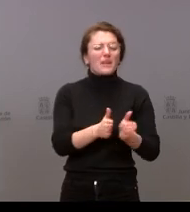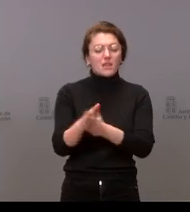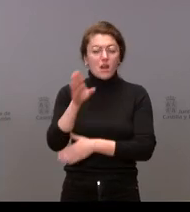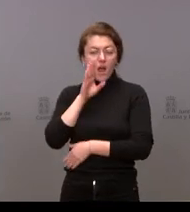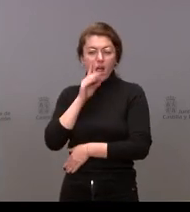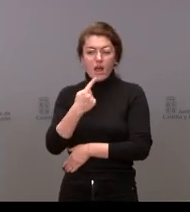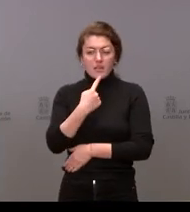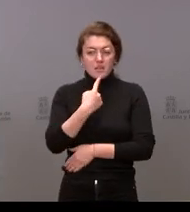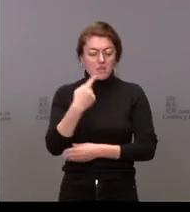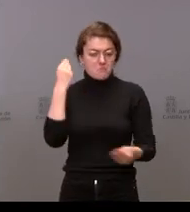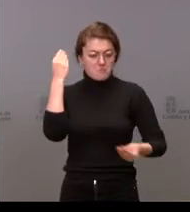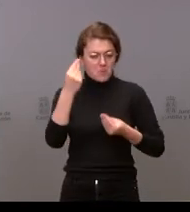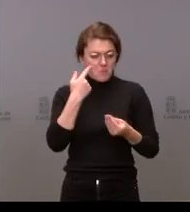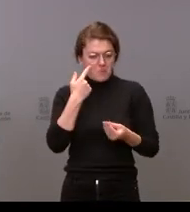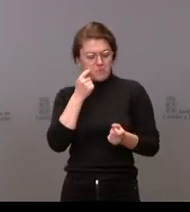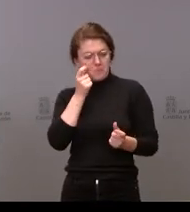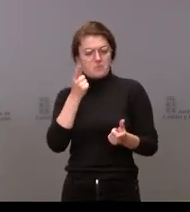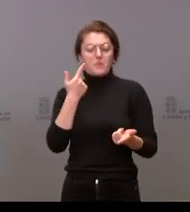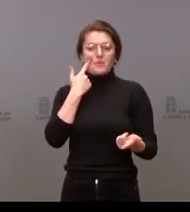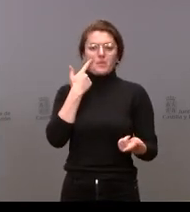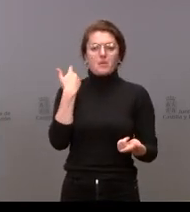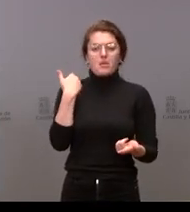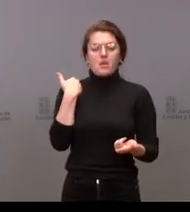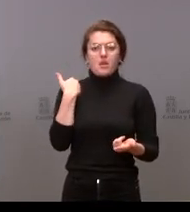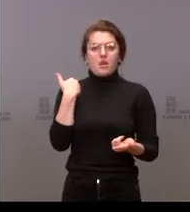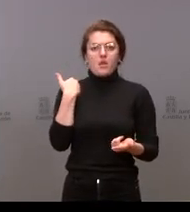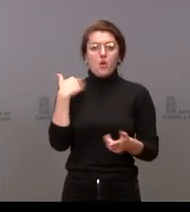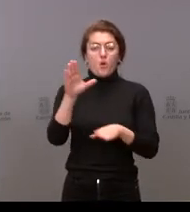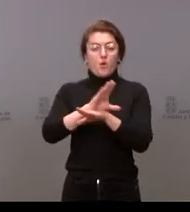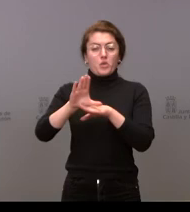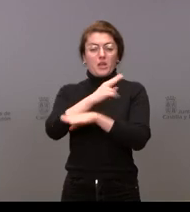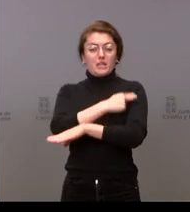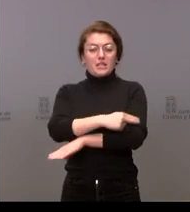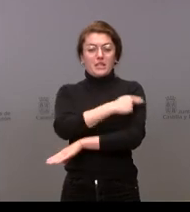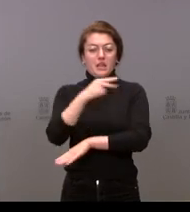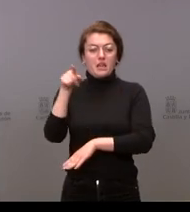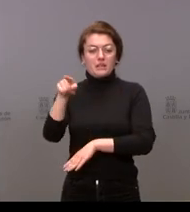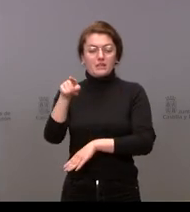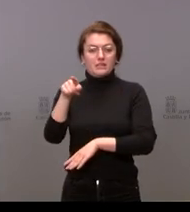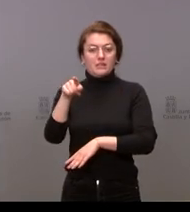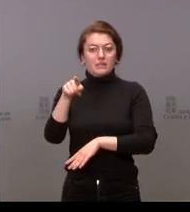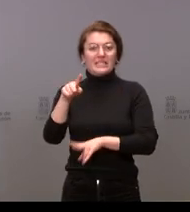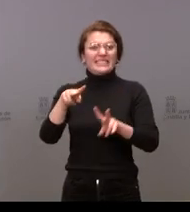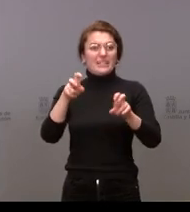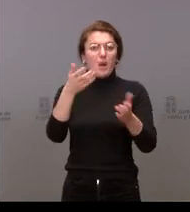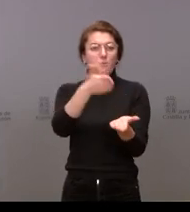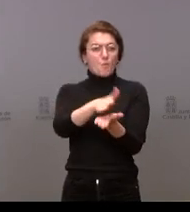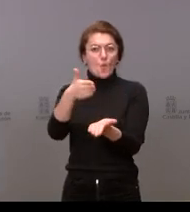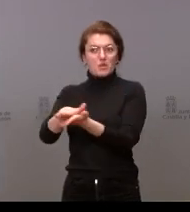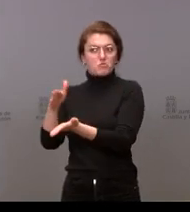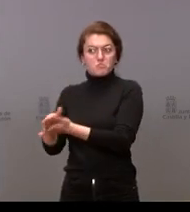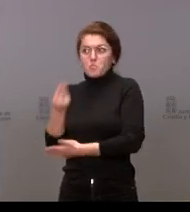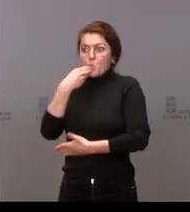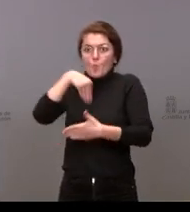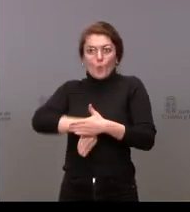que el consejero de sanidad haya eliminado de la presentación de la radiografía de la pandemia los muertos el